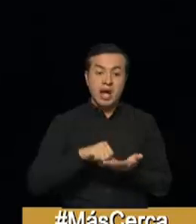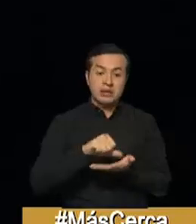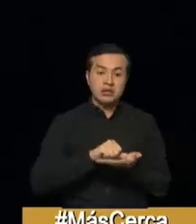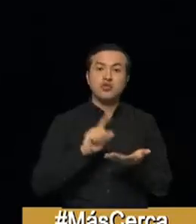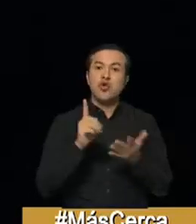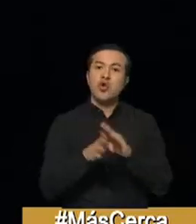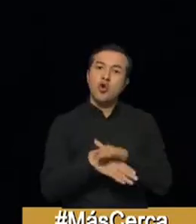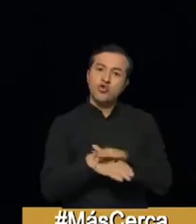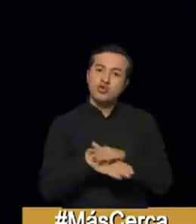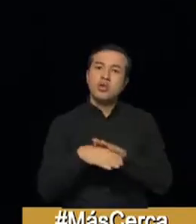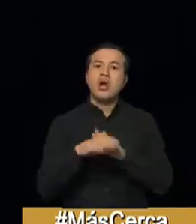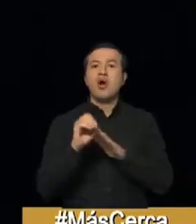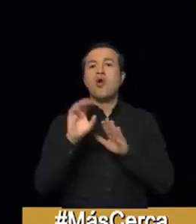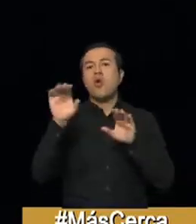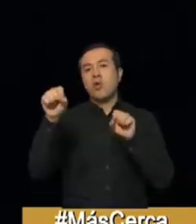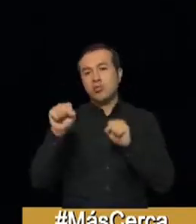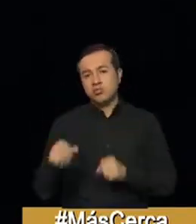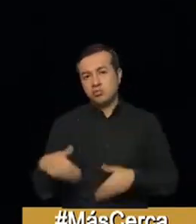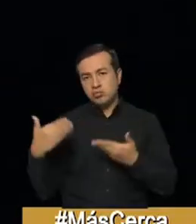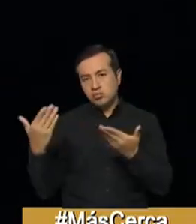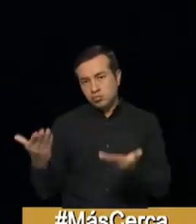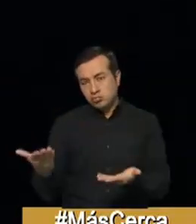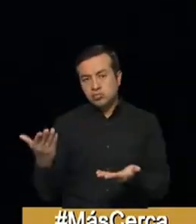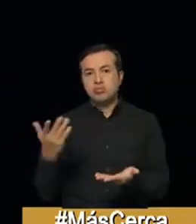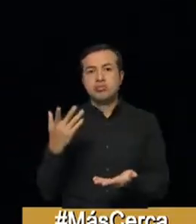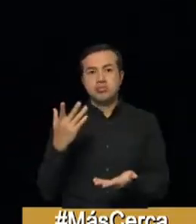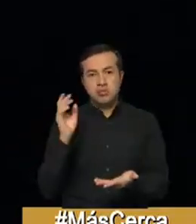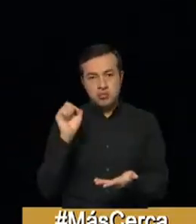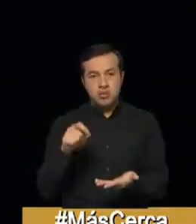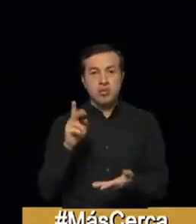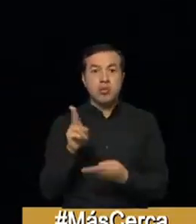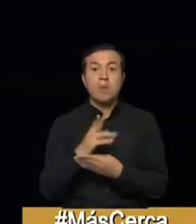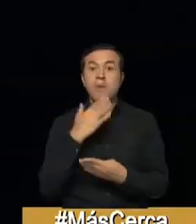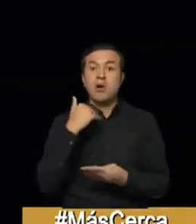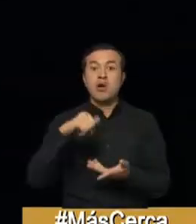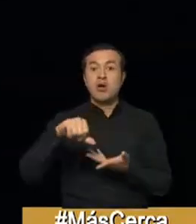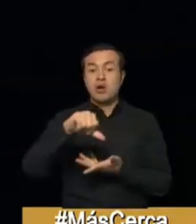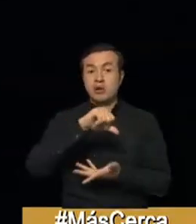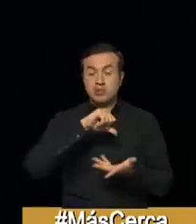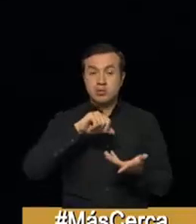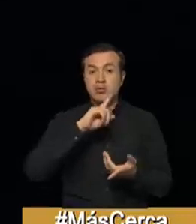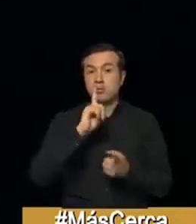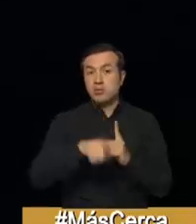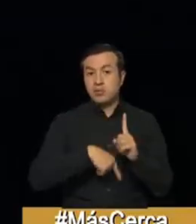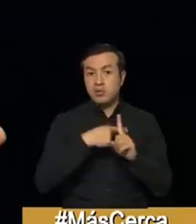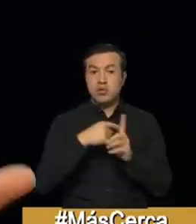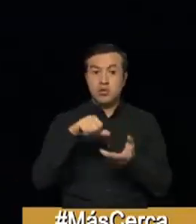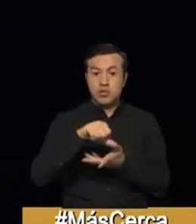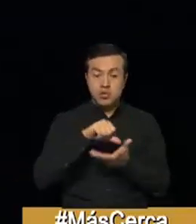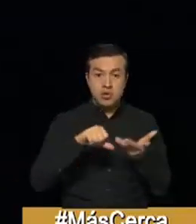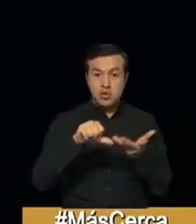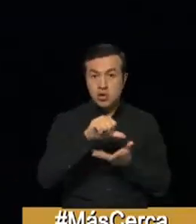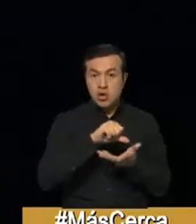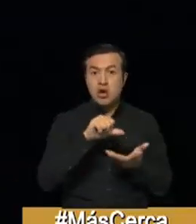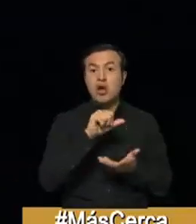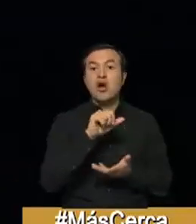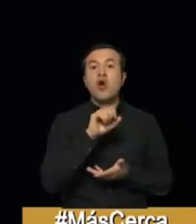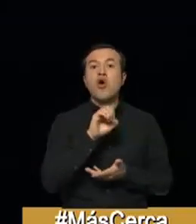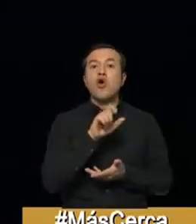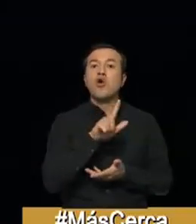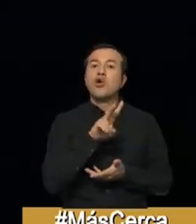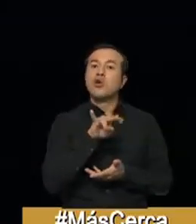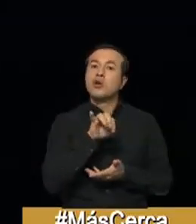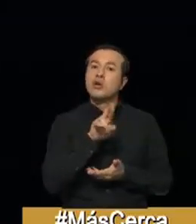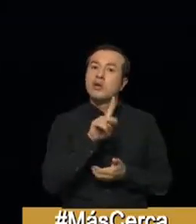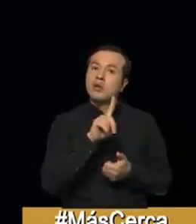cocinadas, horneadas, al vapor, salteadas un poco. Se puede utilizar un mejor aceite, se puede utilizar aceite de oliva extra virgen en lugar de un aceite